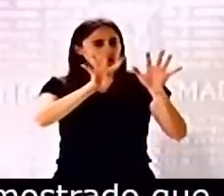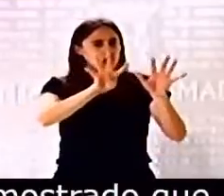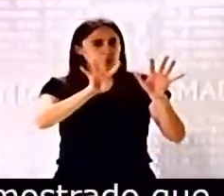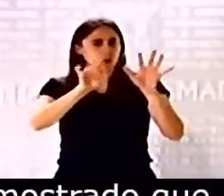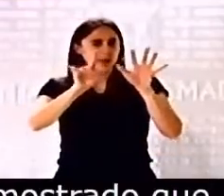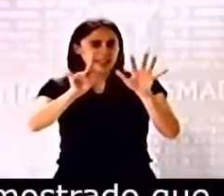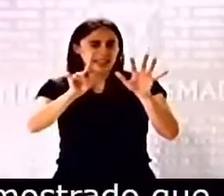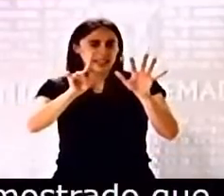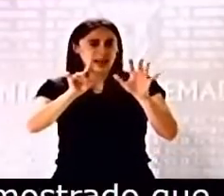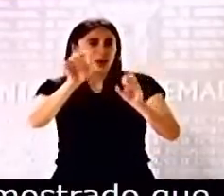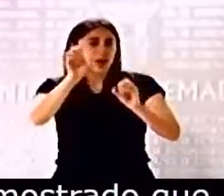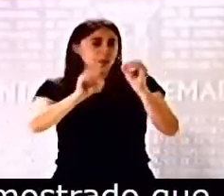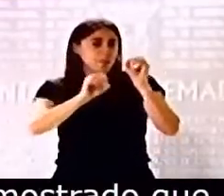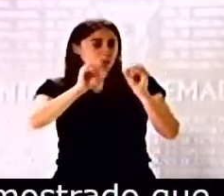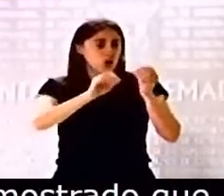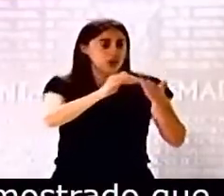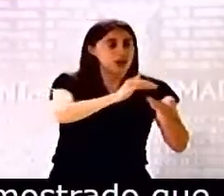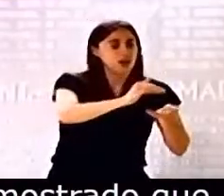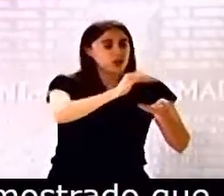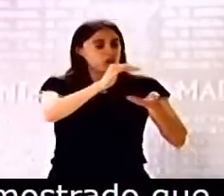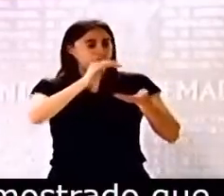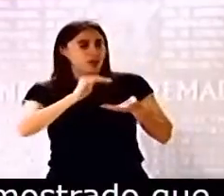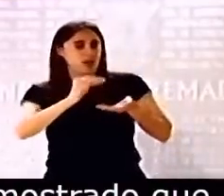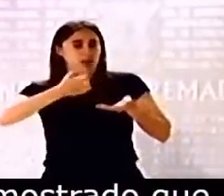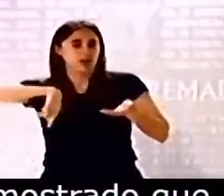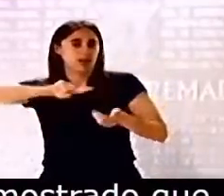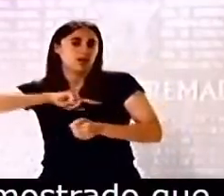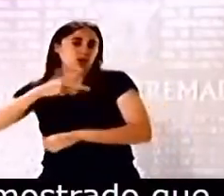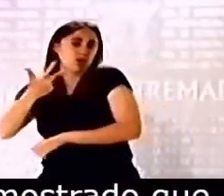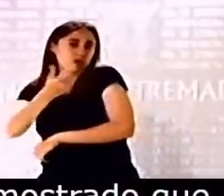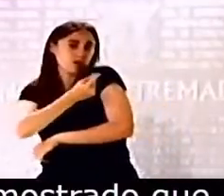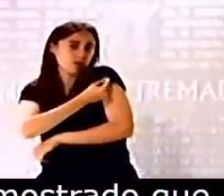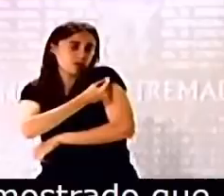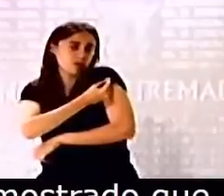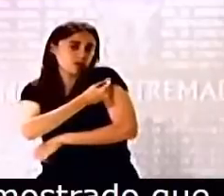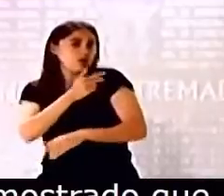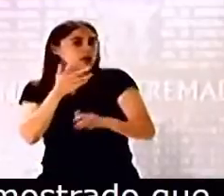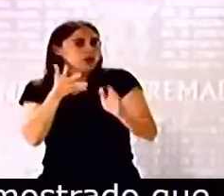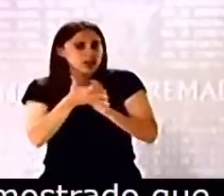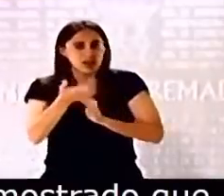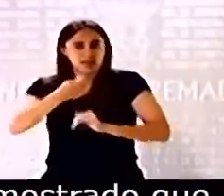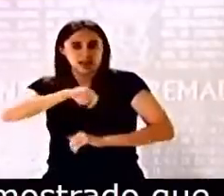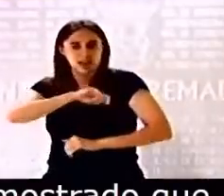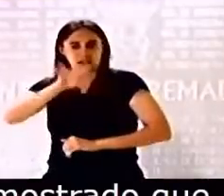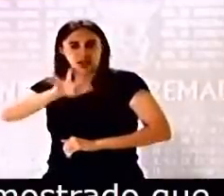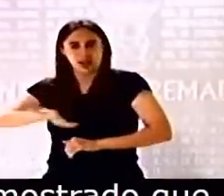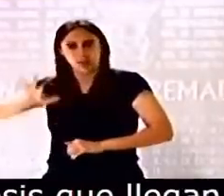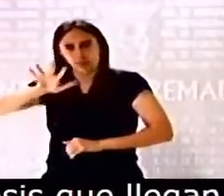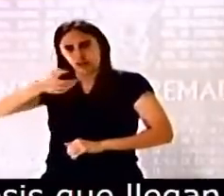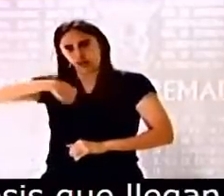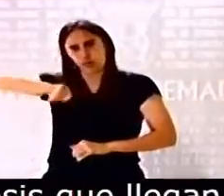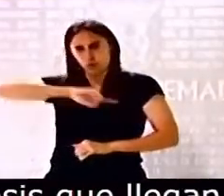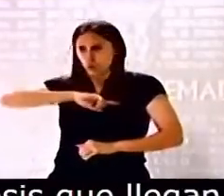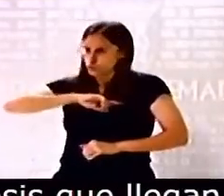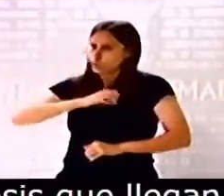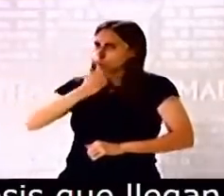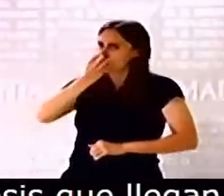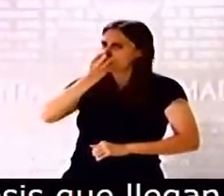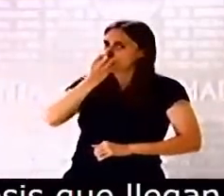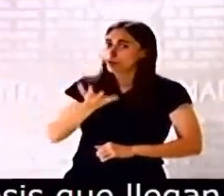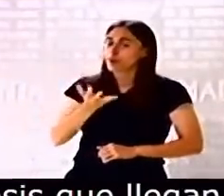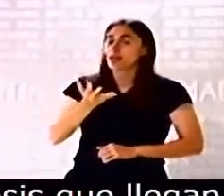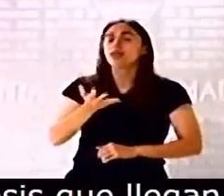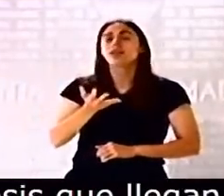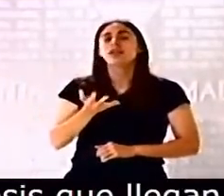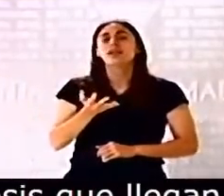96% de las dosis que nos llegan a nuestra comunidad autónoma, y son de las más altas de todo el país, que hemos sido capaces de